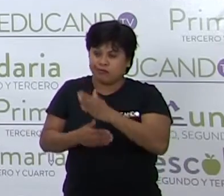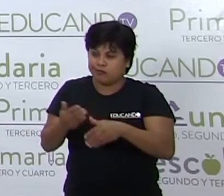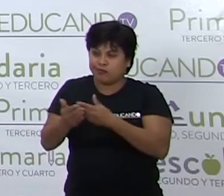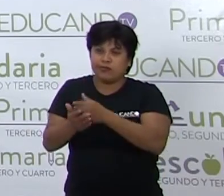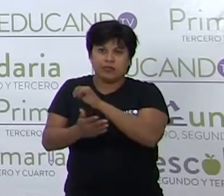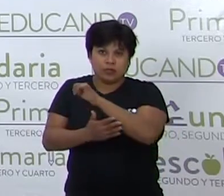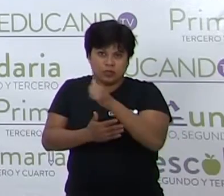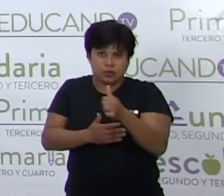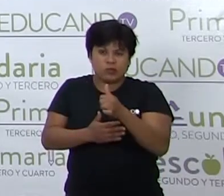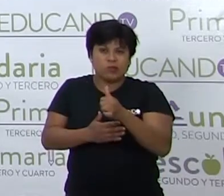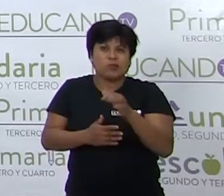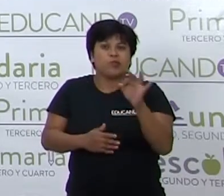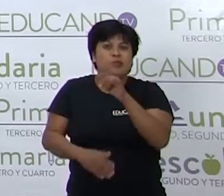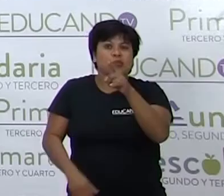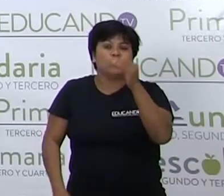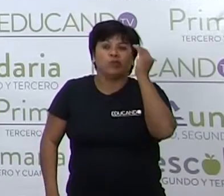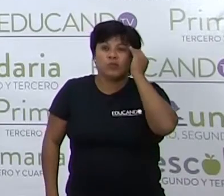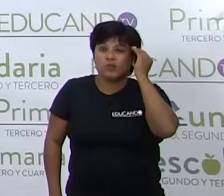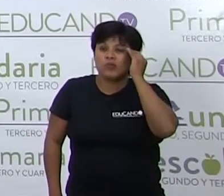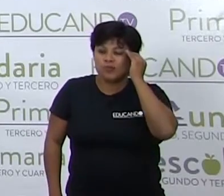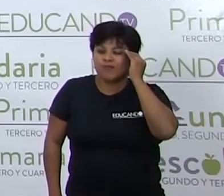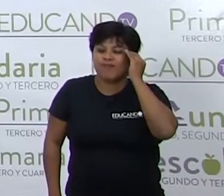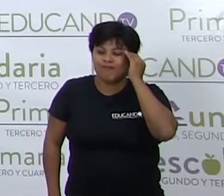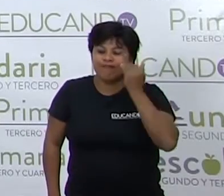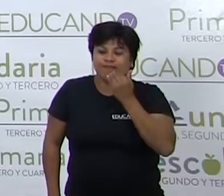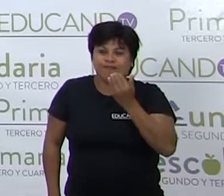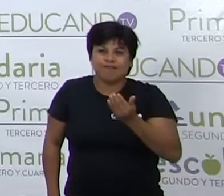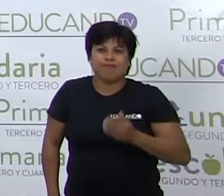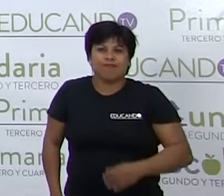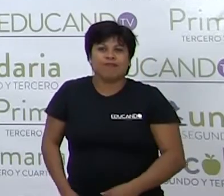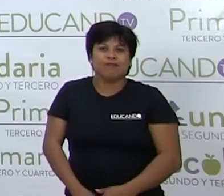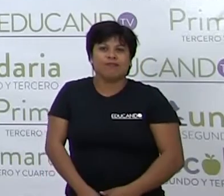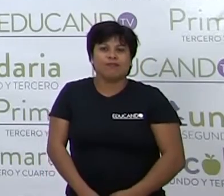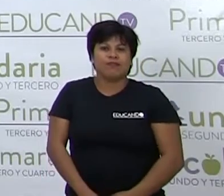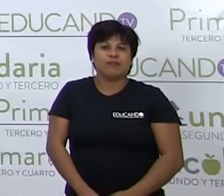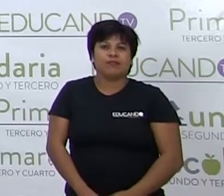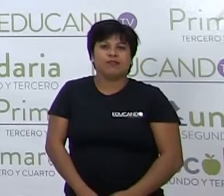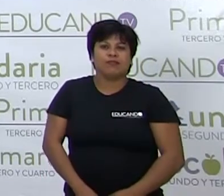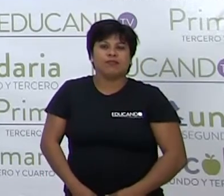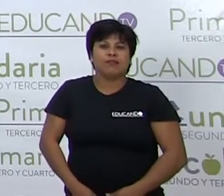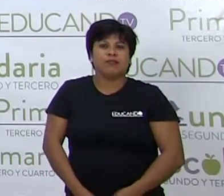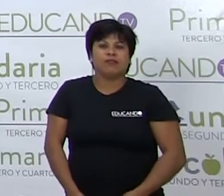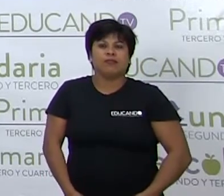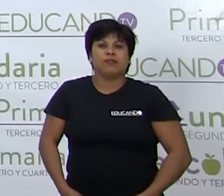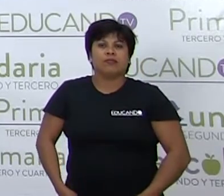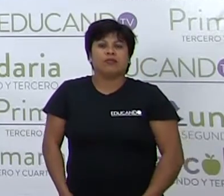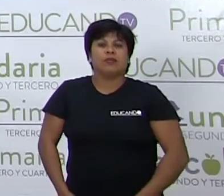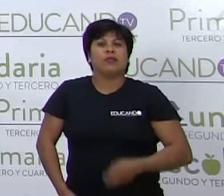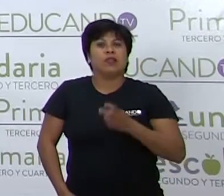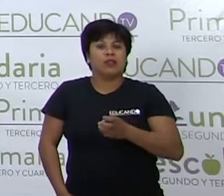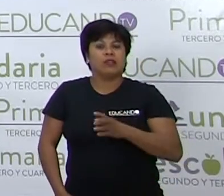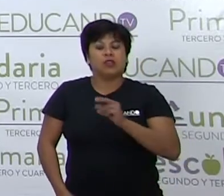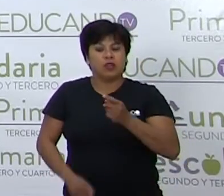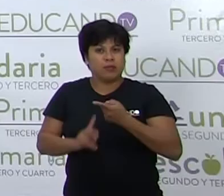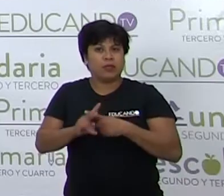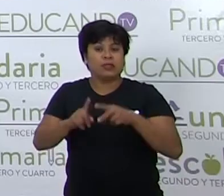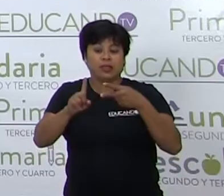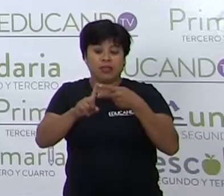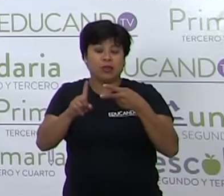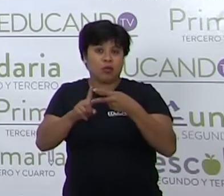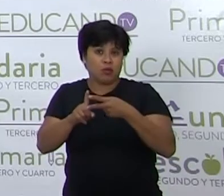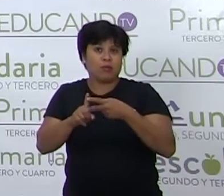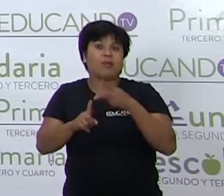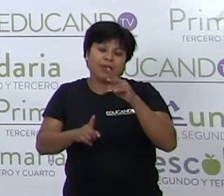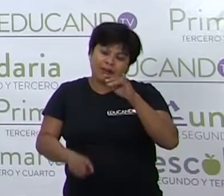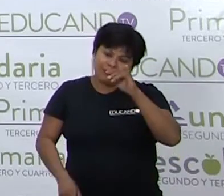más que seguramente la conoces también y este ya está eso no es a partir de triángulos pero